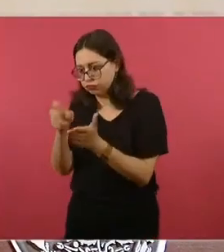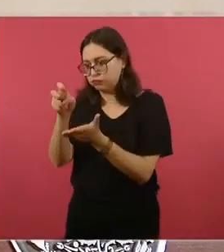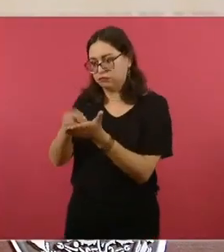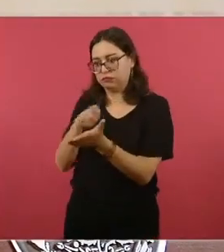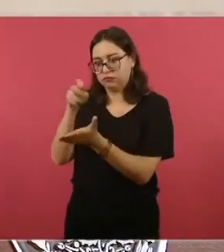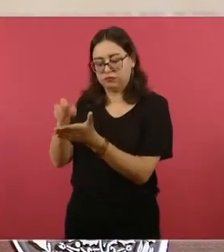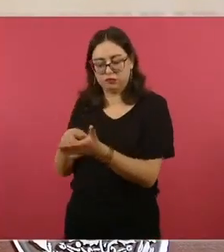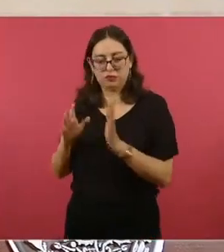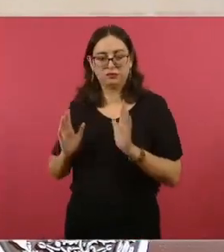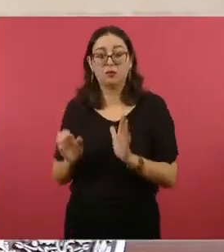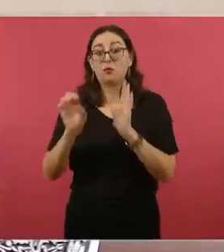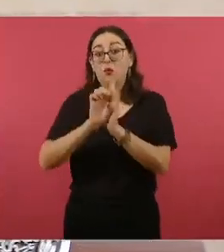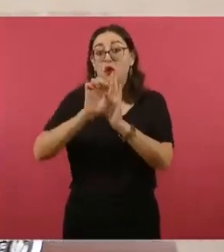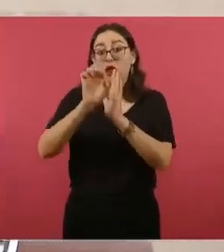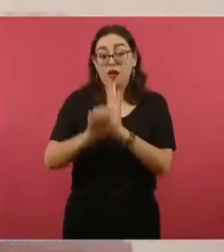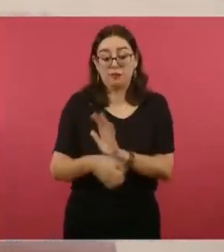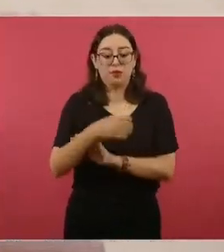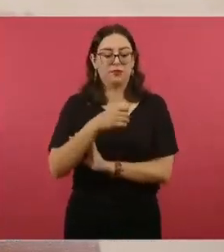Pemex,